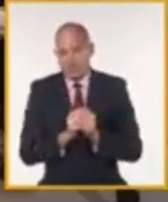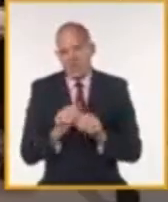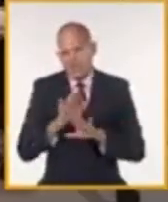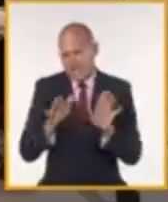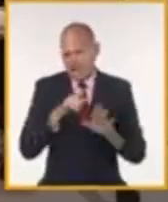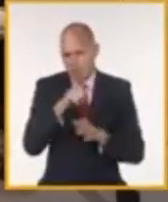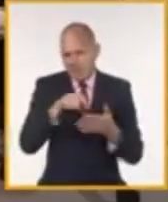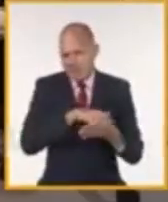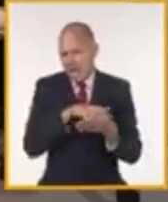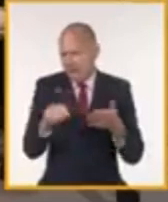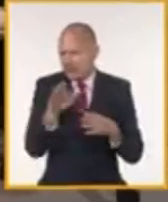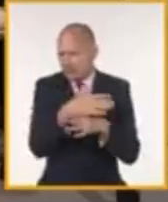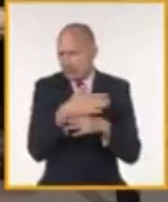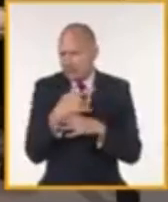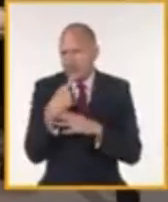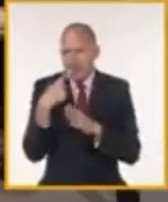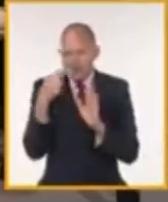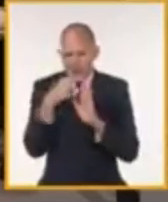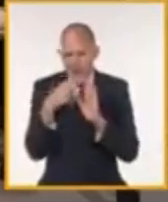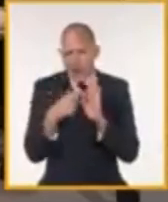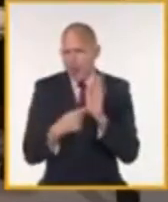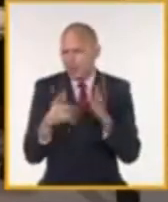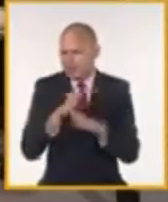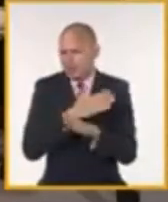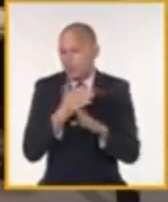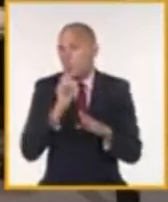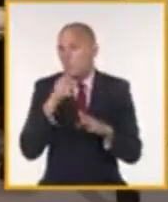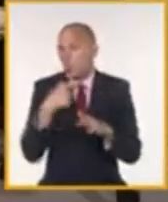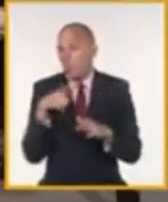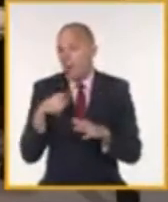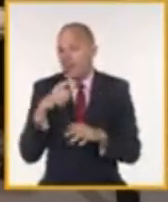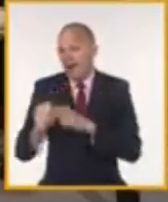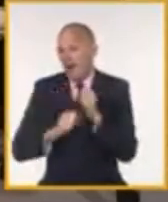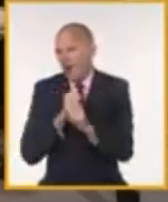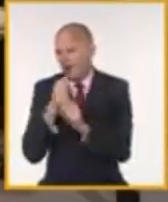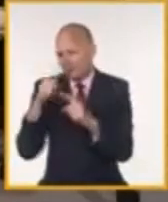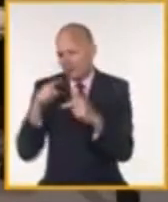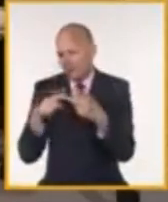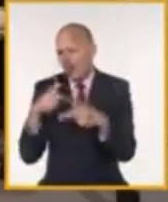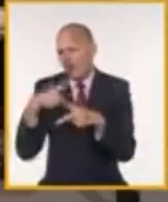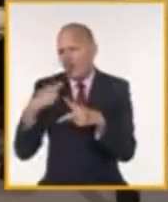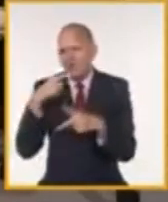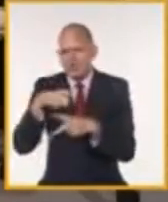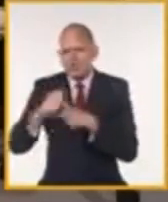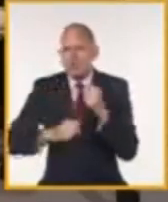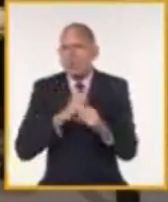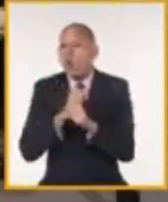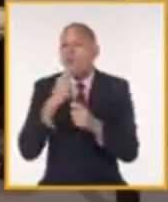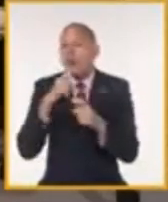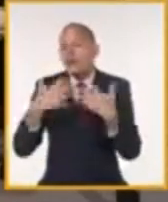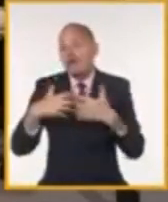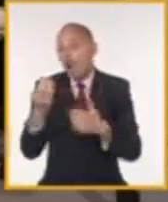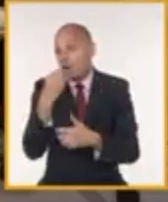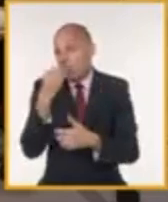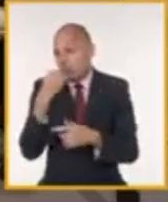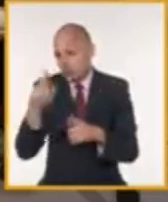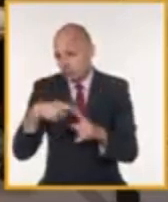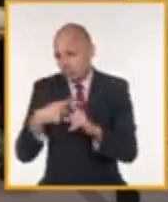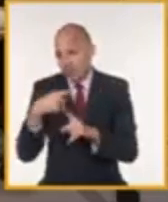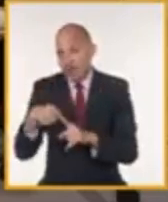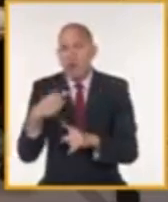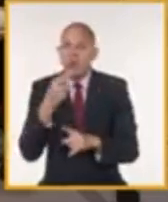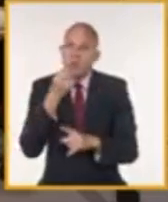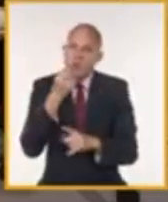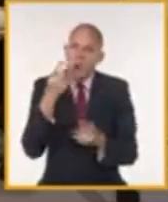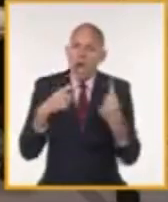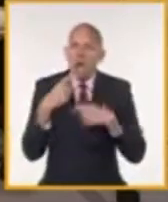proyectos identificados en varias ramas, que es la quitina y la quitosana, tanto para la producción de alimentos como para el tratamiento de